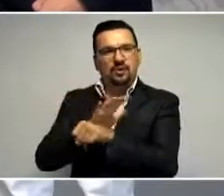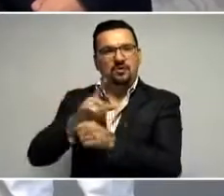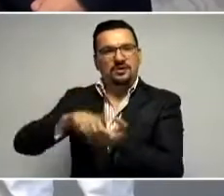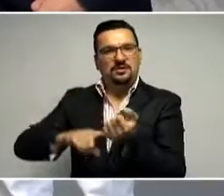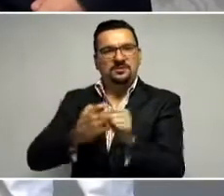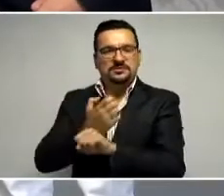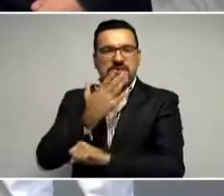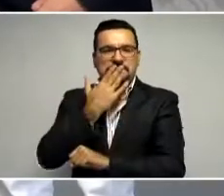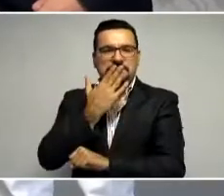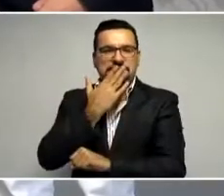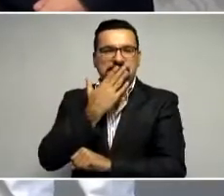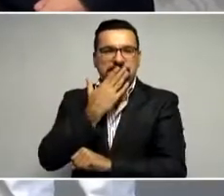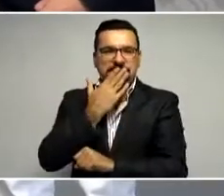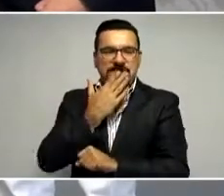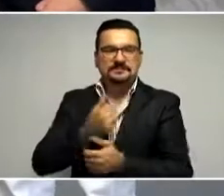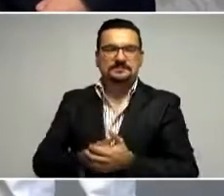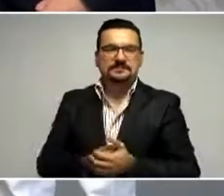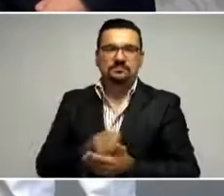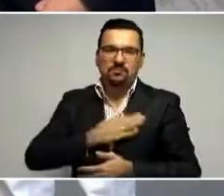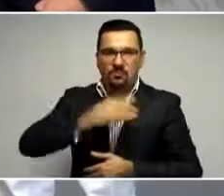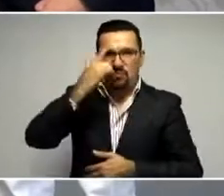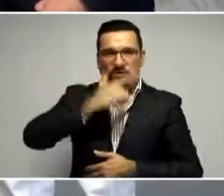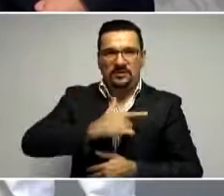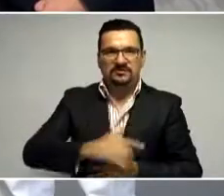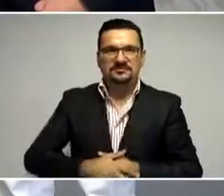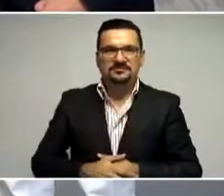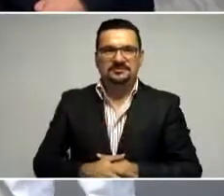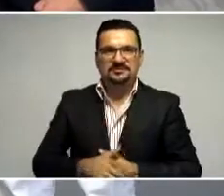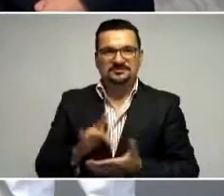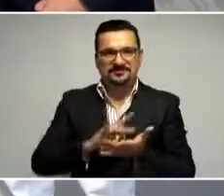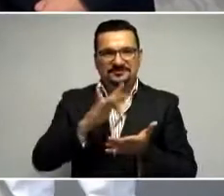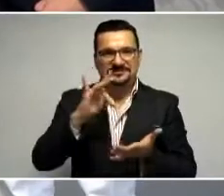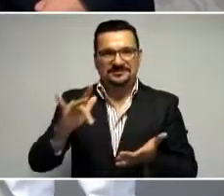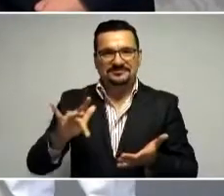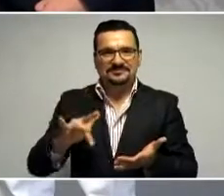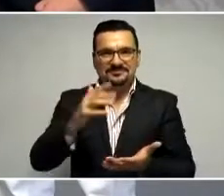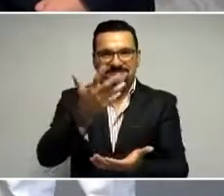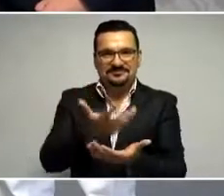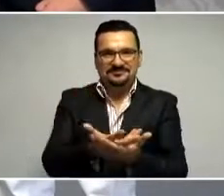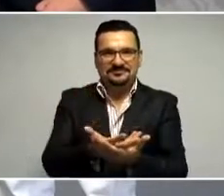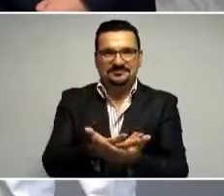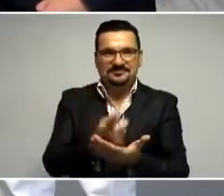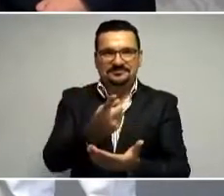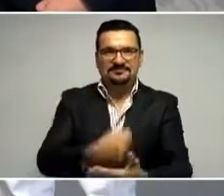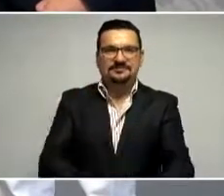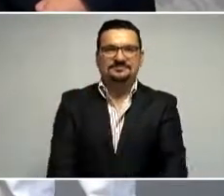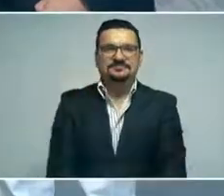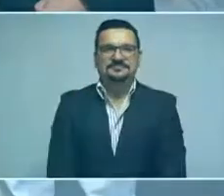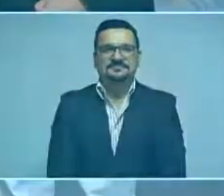situación actual de COVID-19. Buenas noches y muchas gracias. Que descansen.